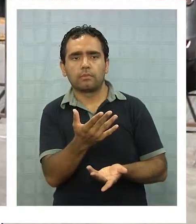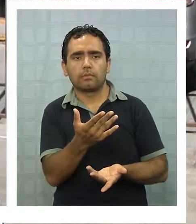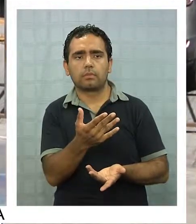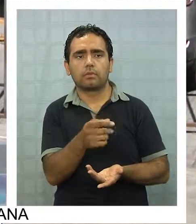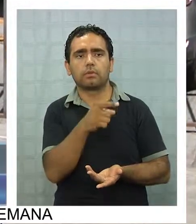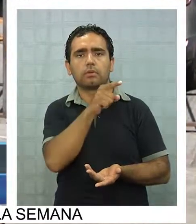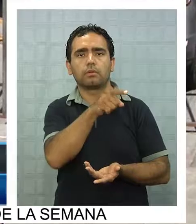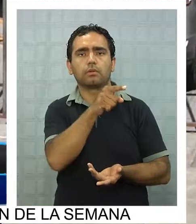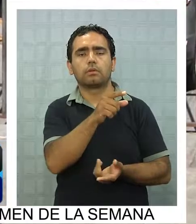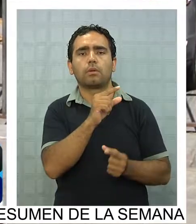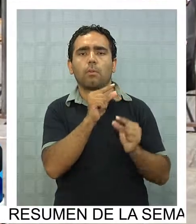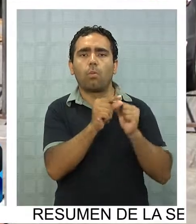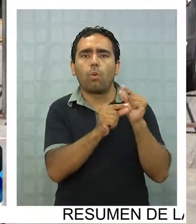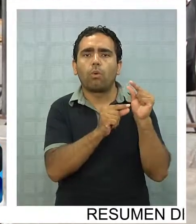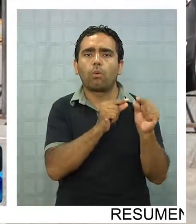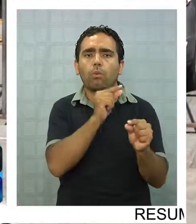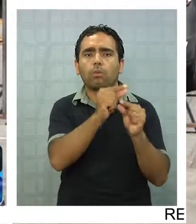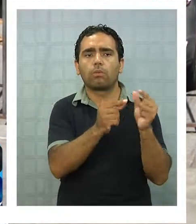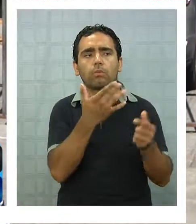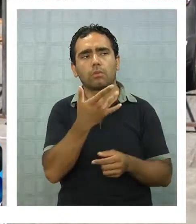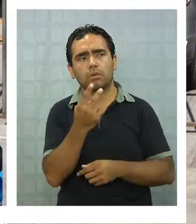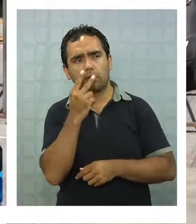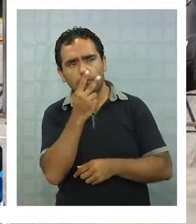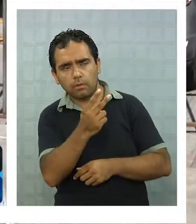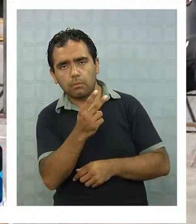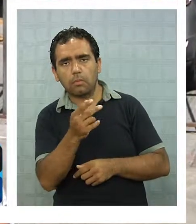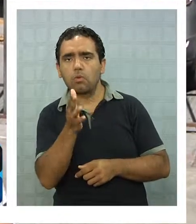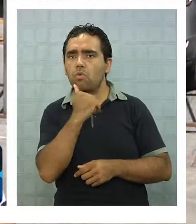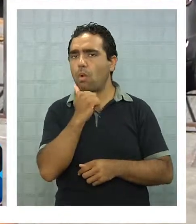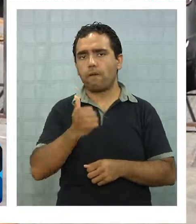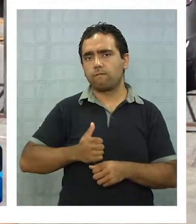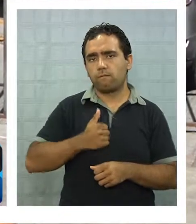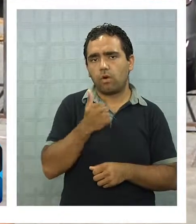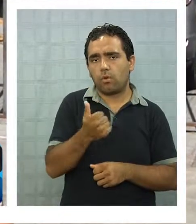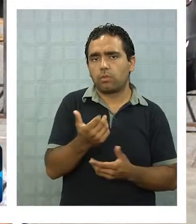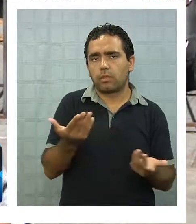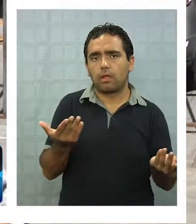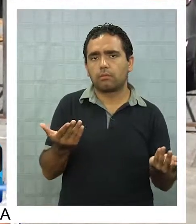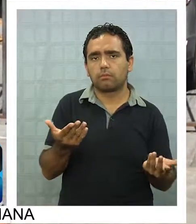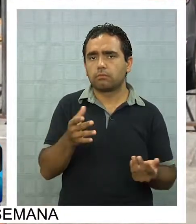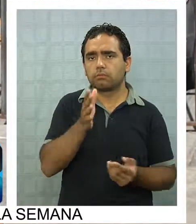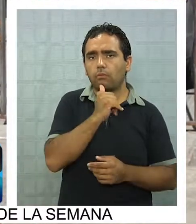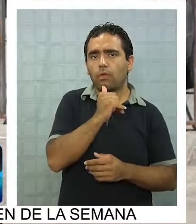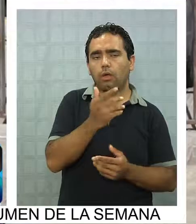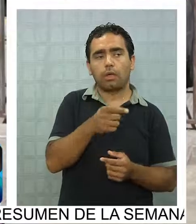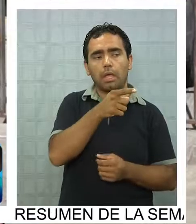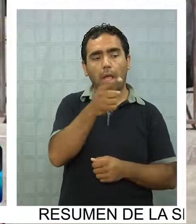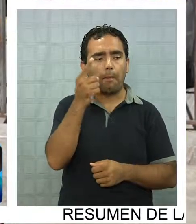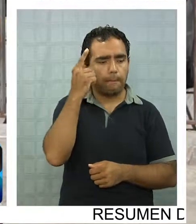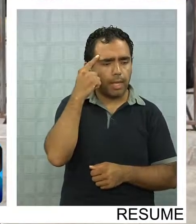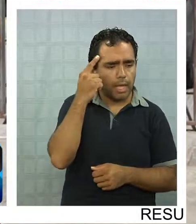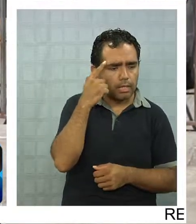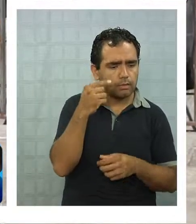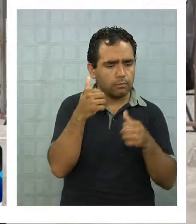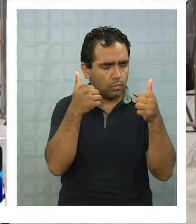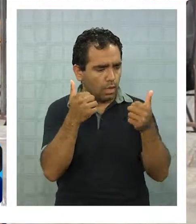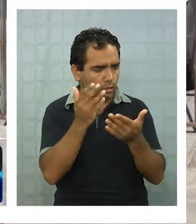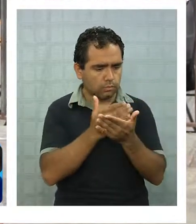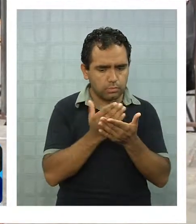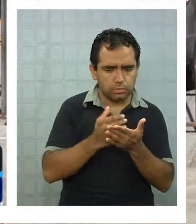acercamiento de a poco, porque no la vimos con muy buena disposición en realidad. No la vimos pensando en